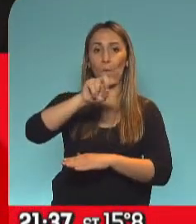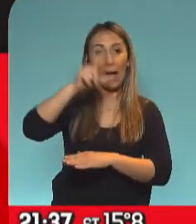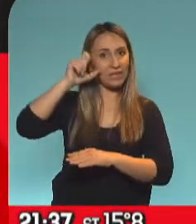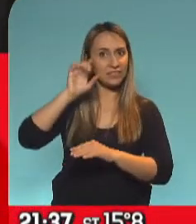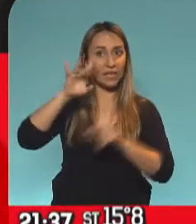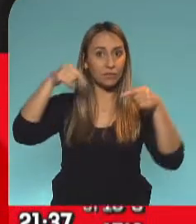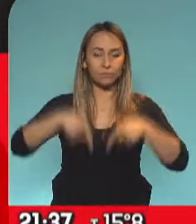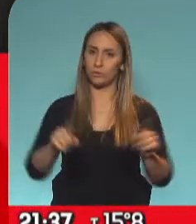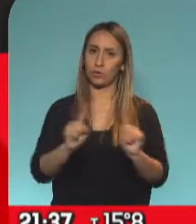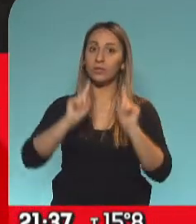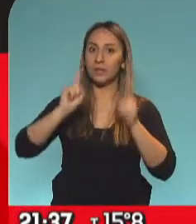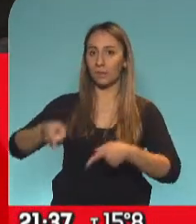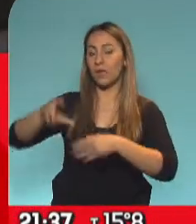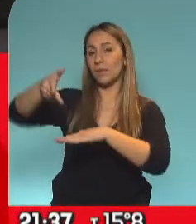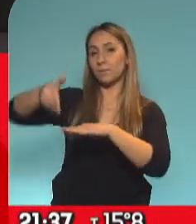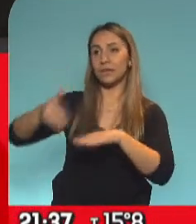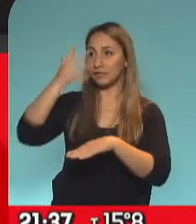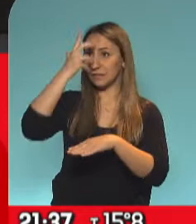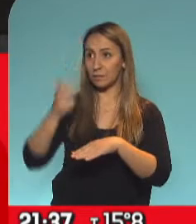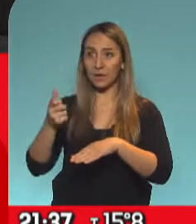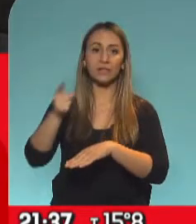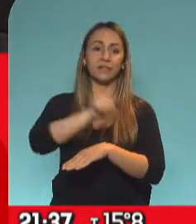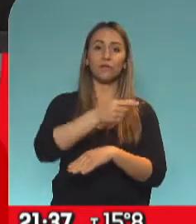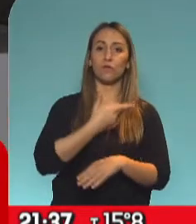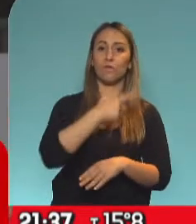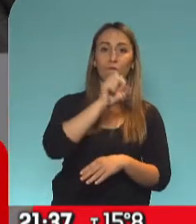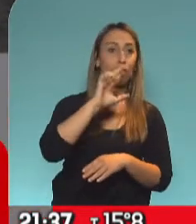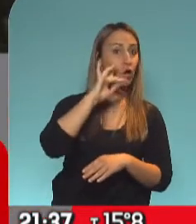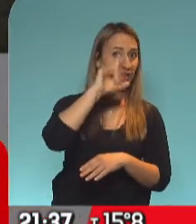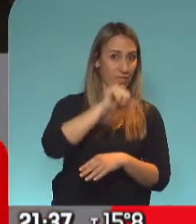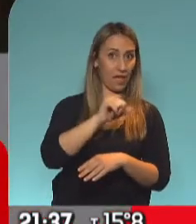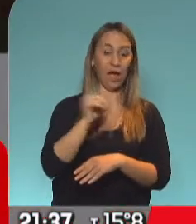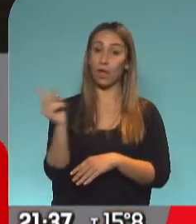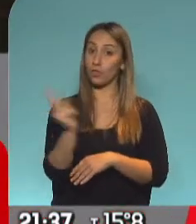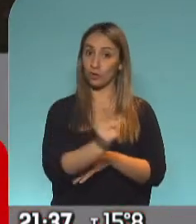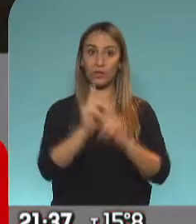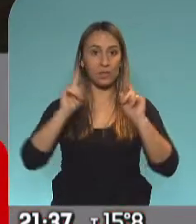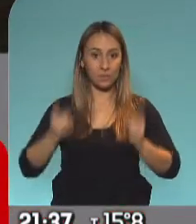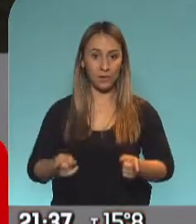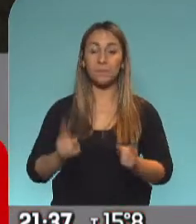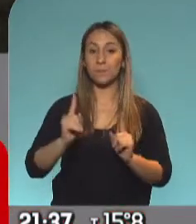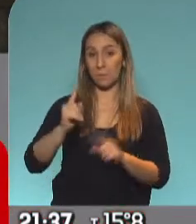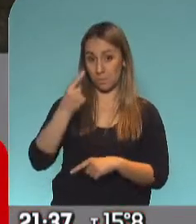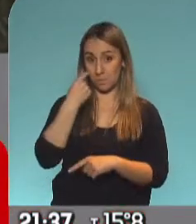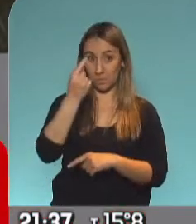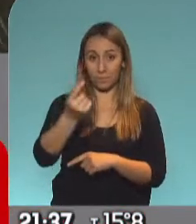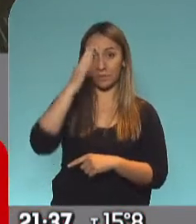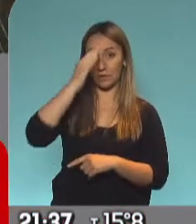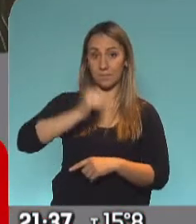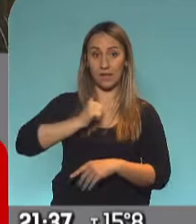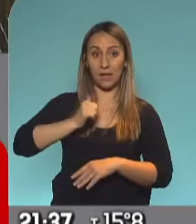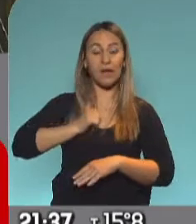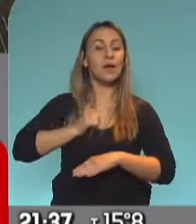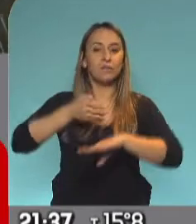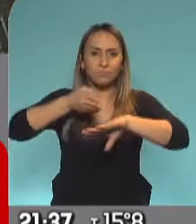también sobre la calle San Martín y la calle Florida. Como podemos observar, los gendarmes en este negocio están